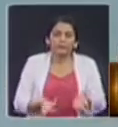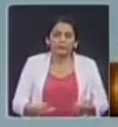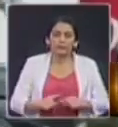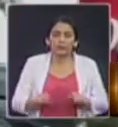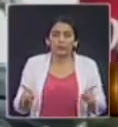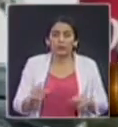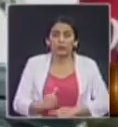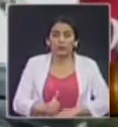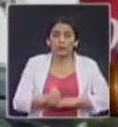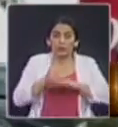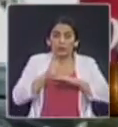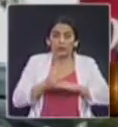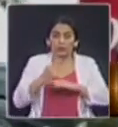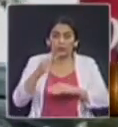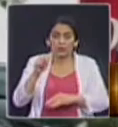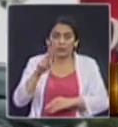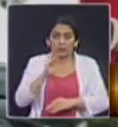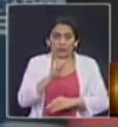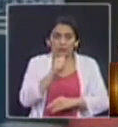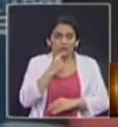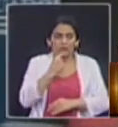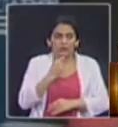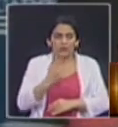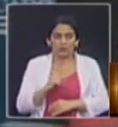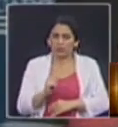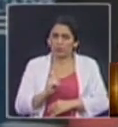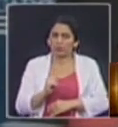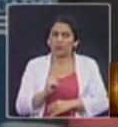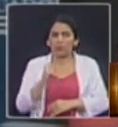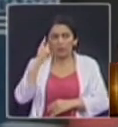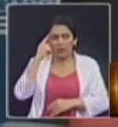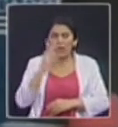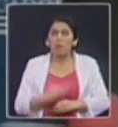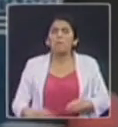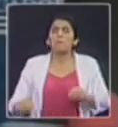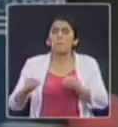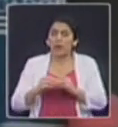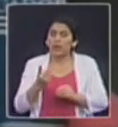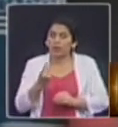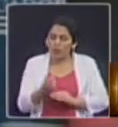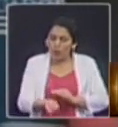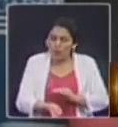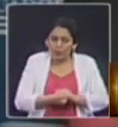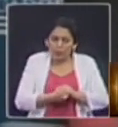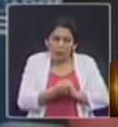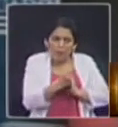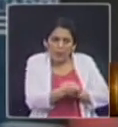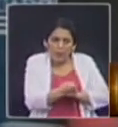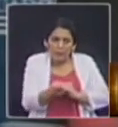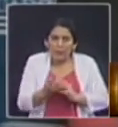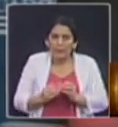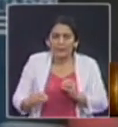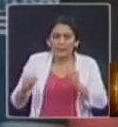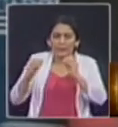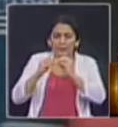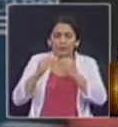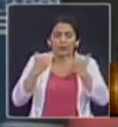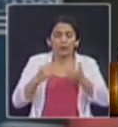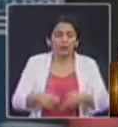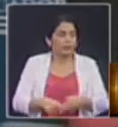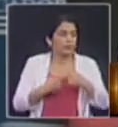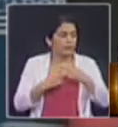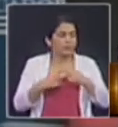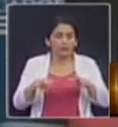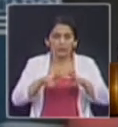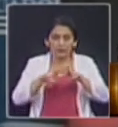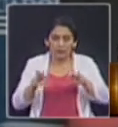sostiene que esa cifra podría incrementarse. En el caso de que se inicien otro tipo de investigaciones por otros delitos, en cuyo caso el